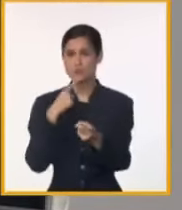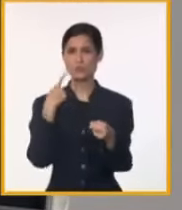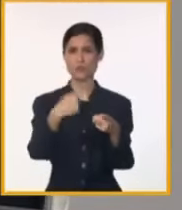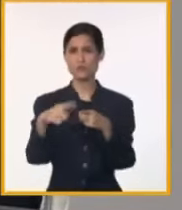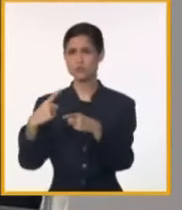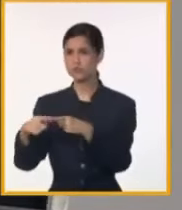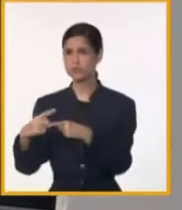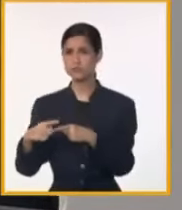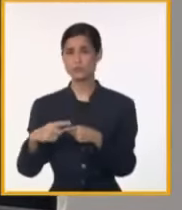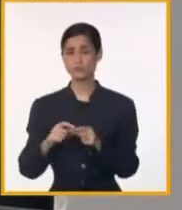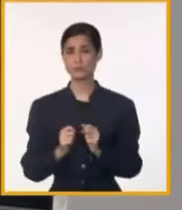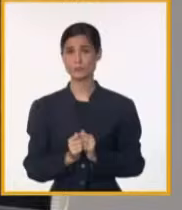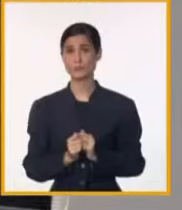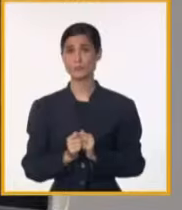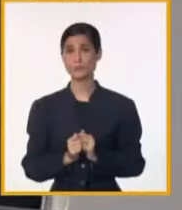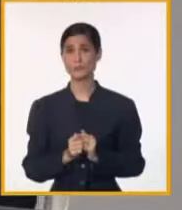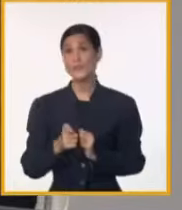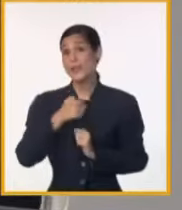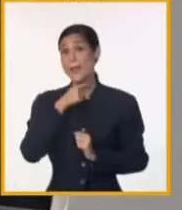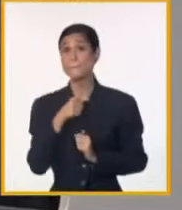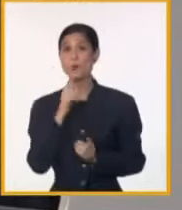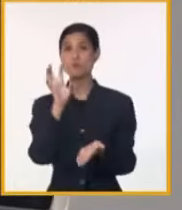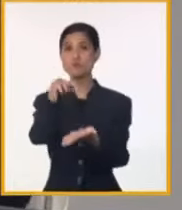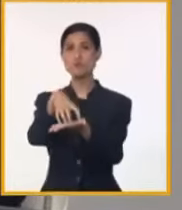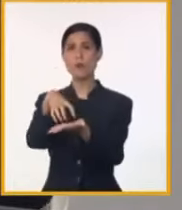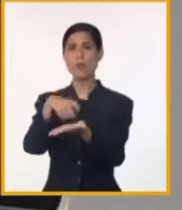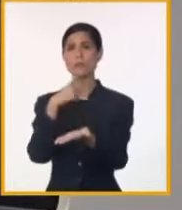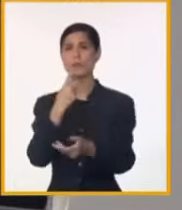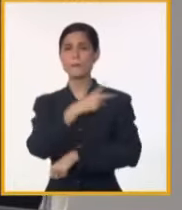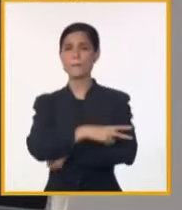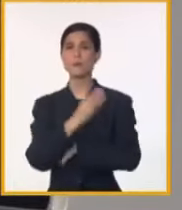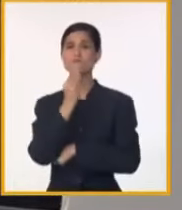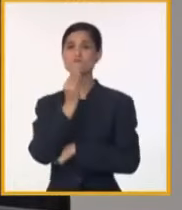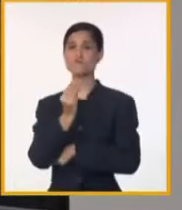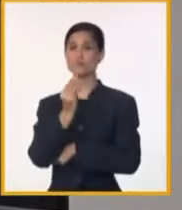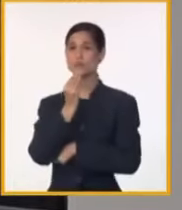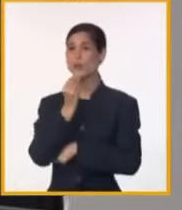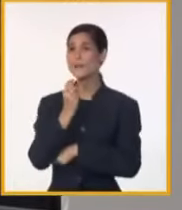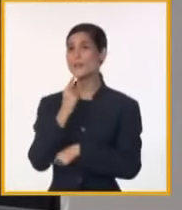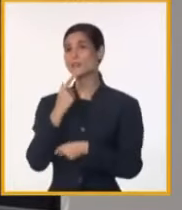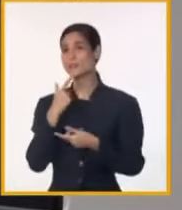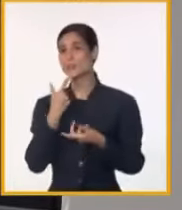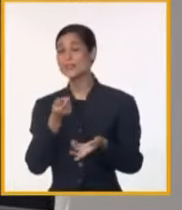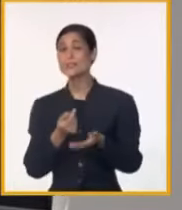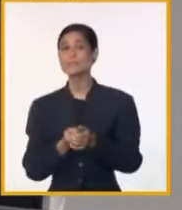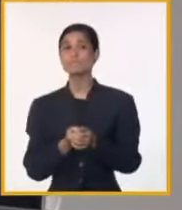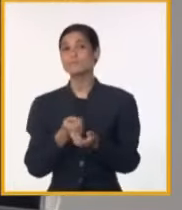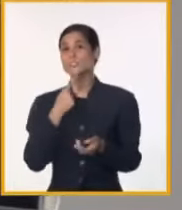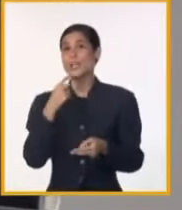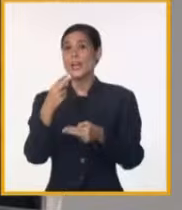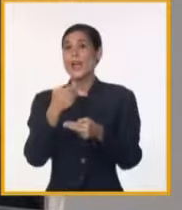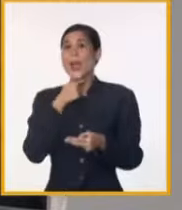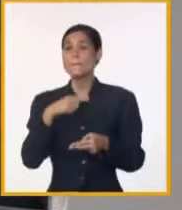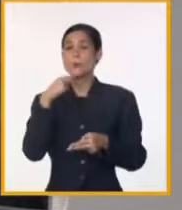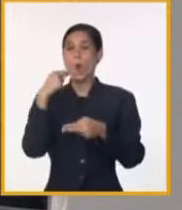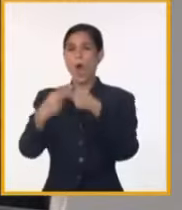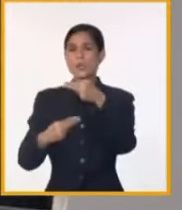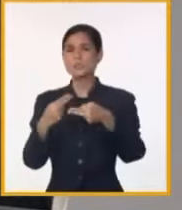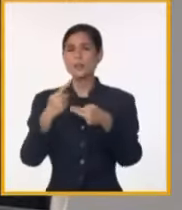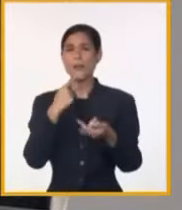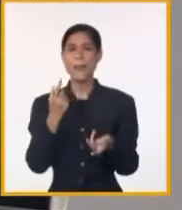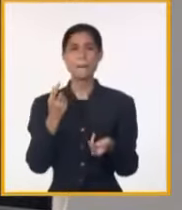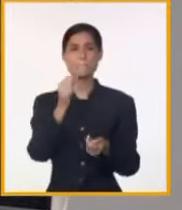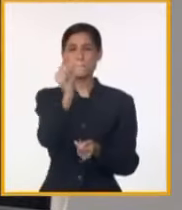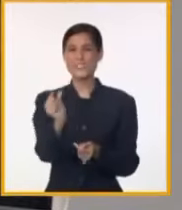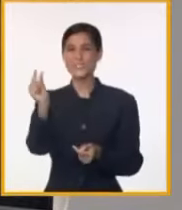estados el estado de Israel se se constituye so la base de la expulsión de más de un millón en el 48